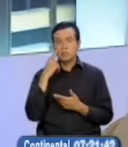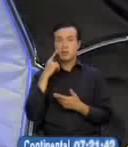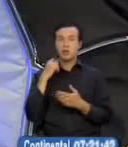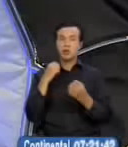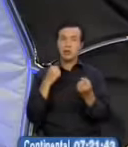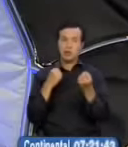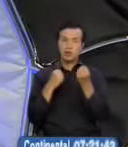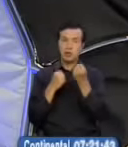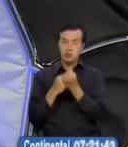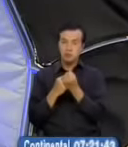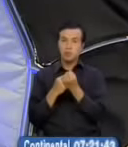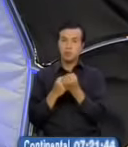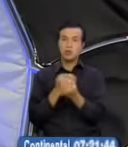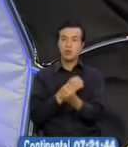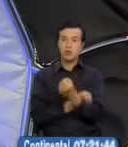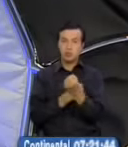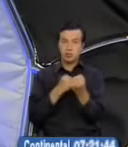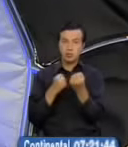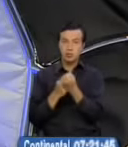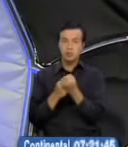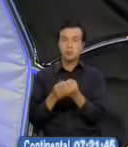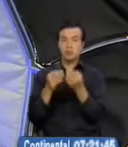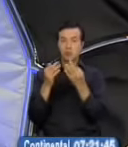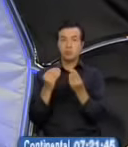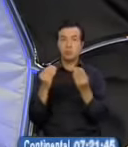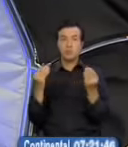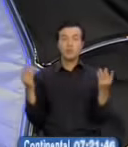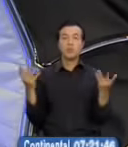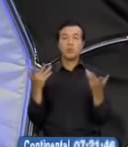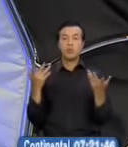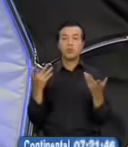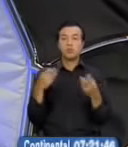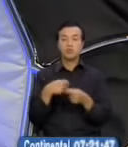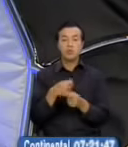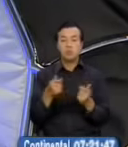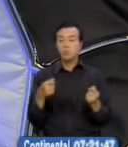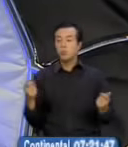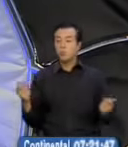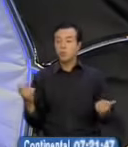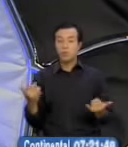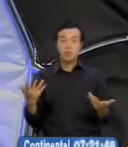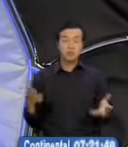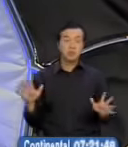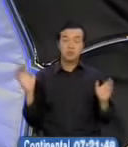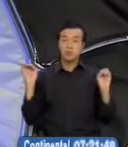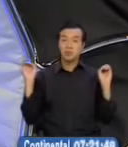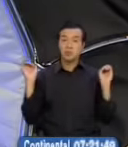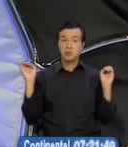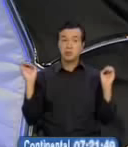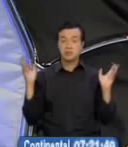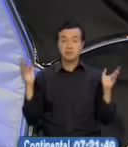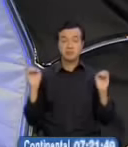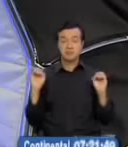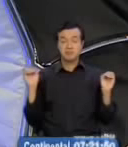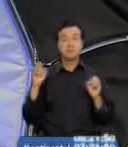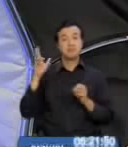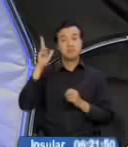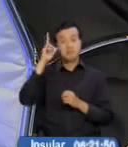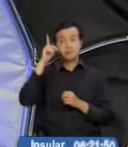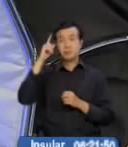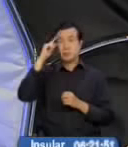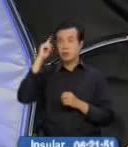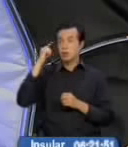apoyo que lo fueron en un momento clave donde había mucho pan que repartir. Ya no es el caso. Ahora yo creo que el